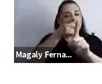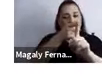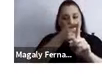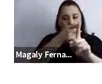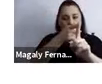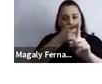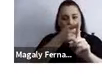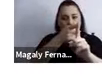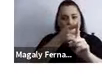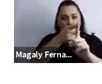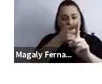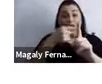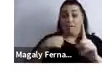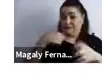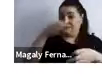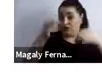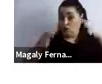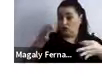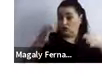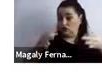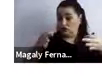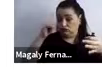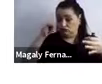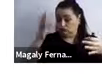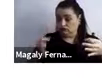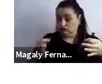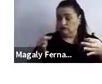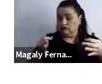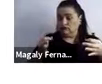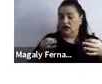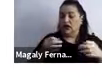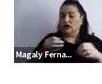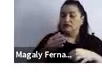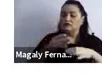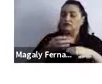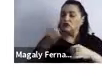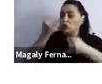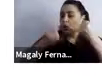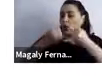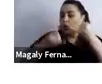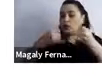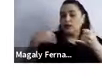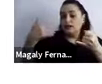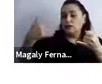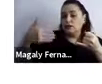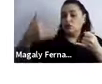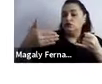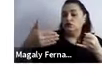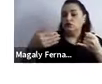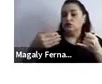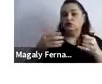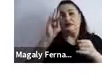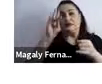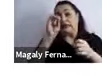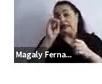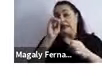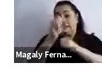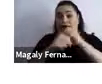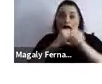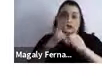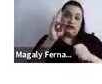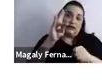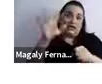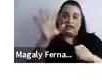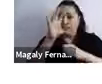que a mi juicio durante los últimos más de 70 años, 75